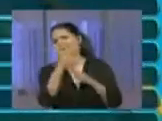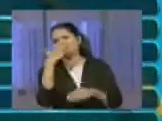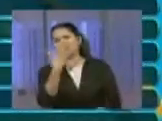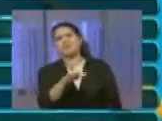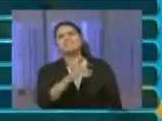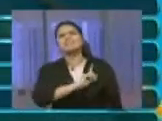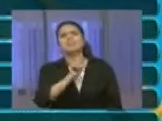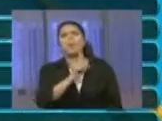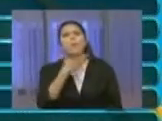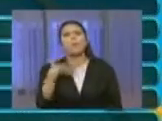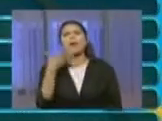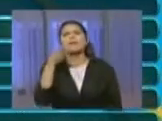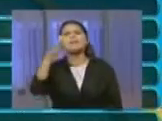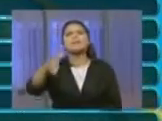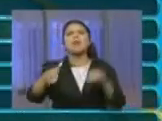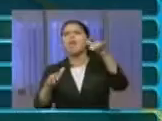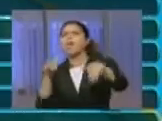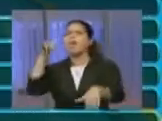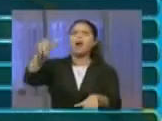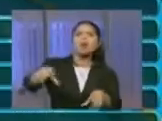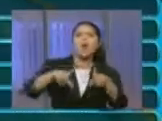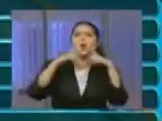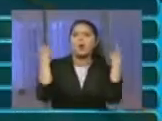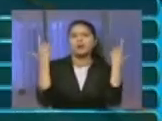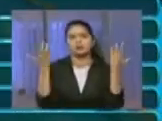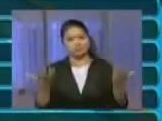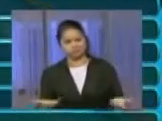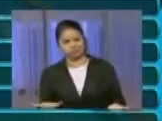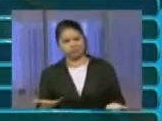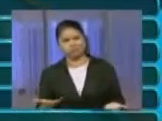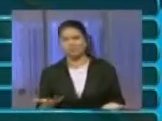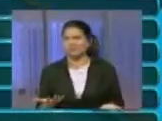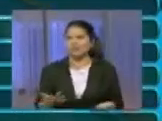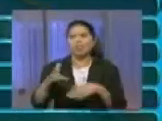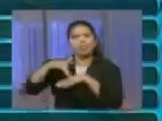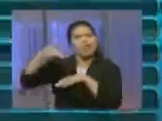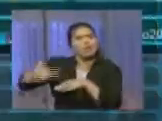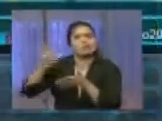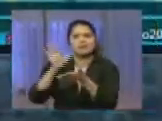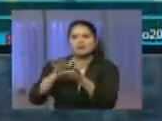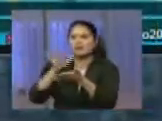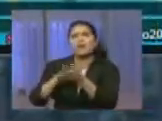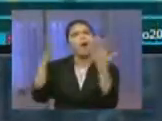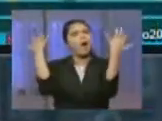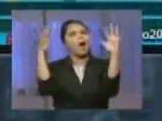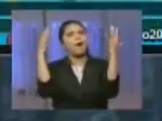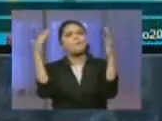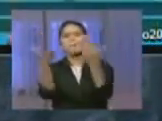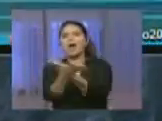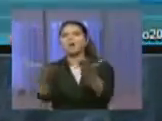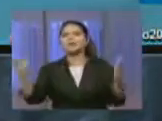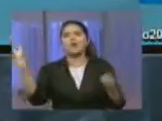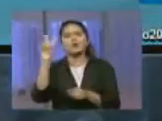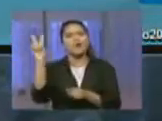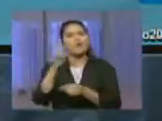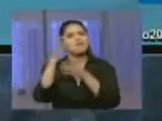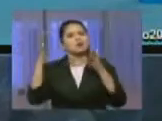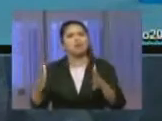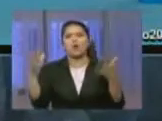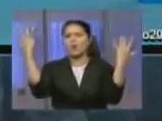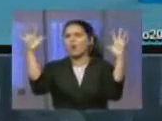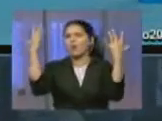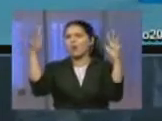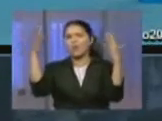Ah para que estés criticando a nuestros atletas de quieto a nuestros atletas un aplauso a los atletas de Venezuela un aplauso a